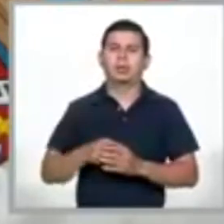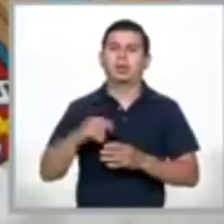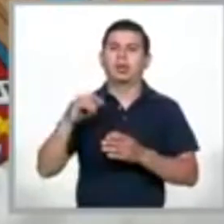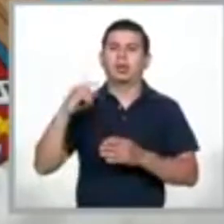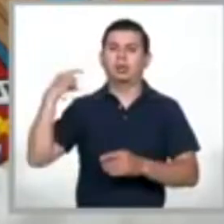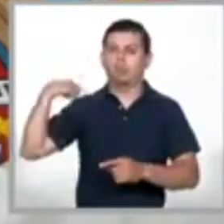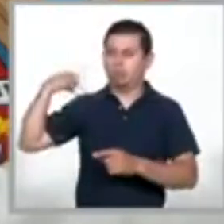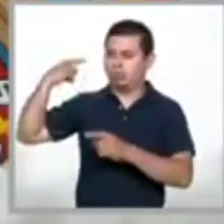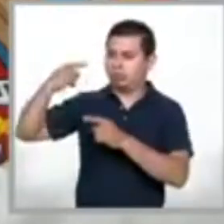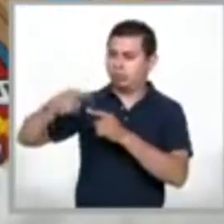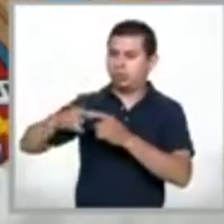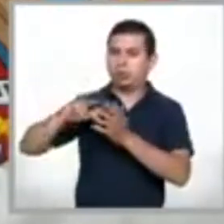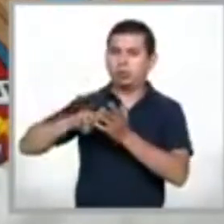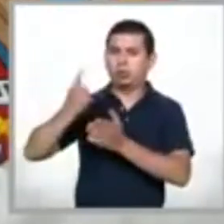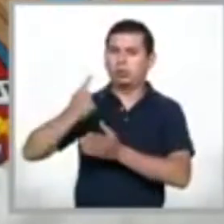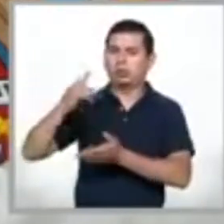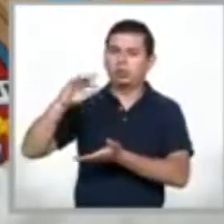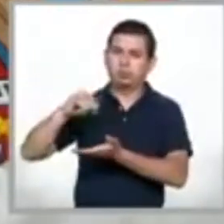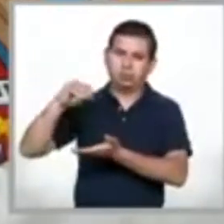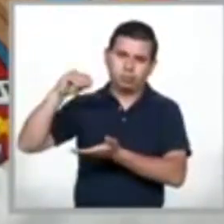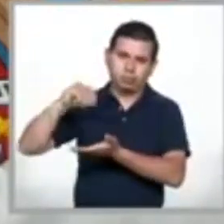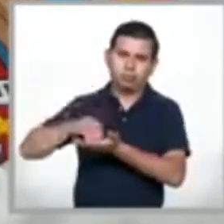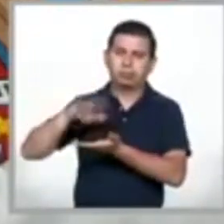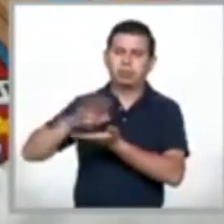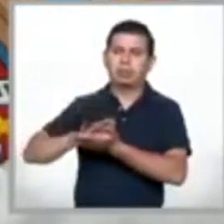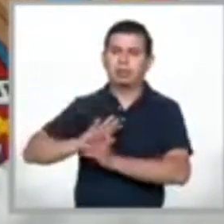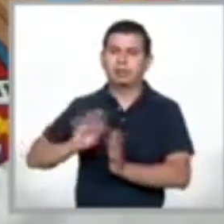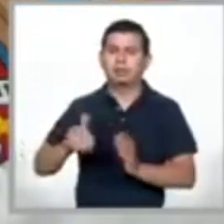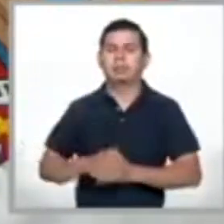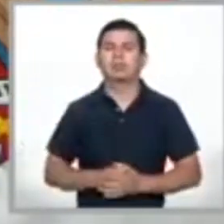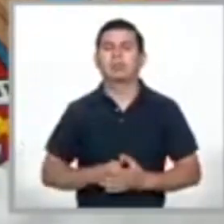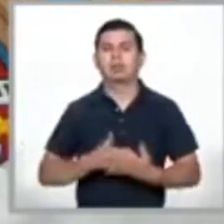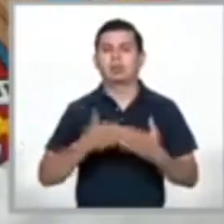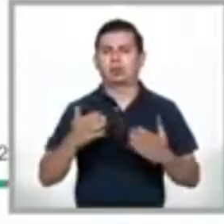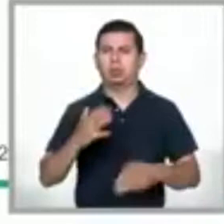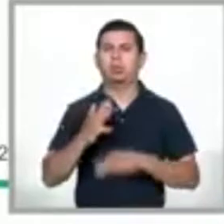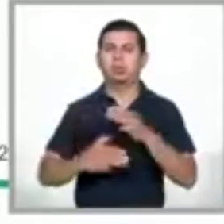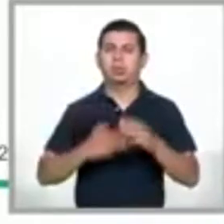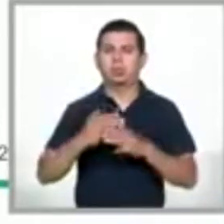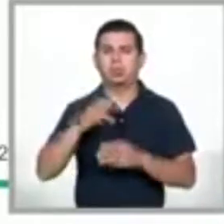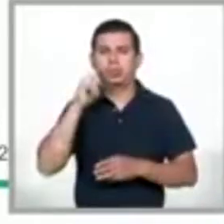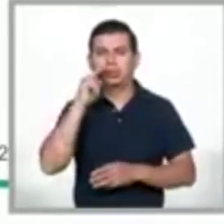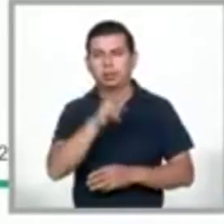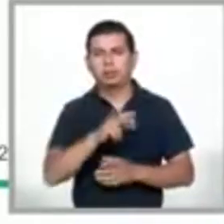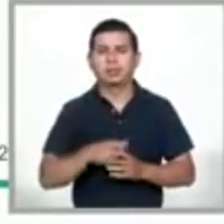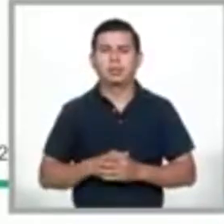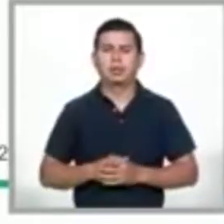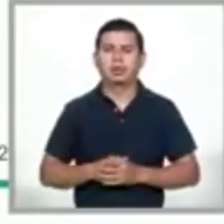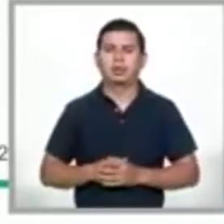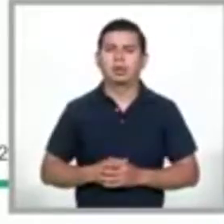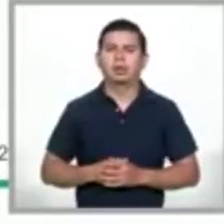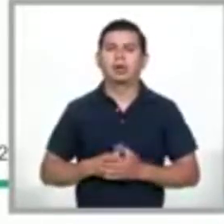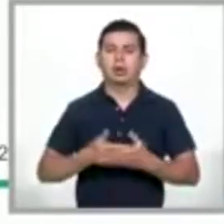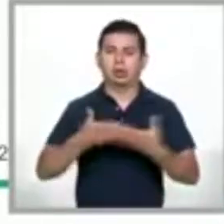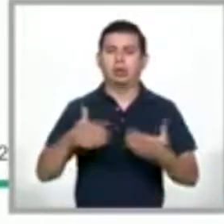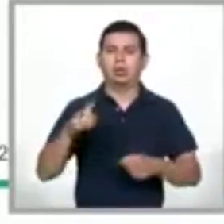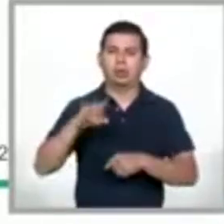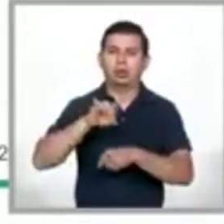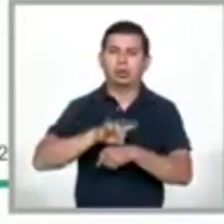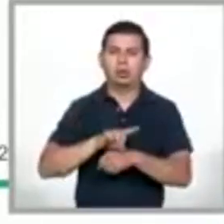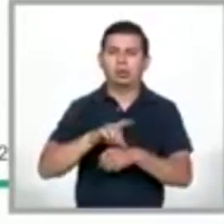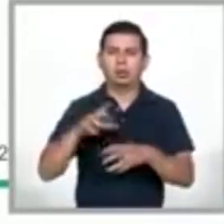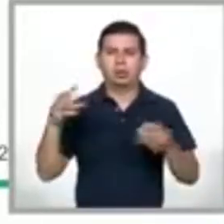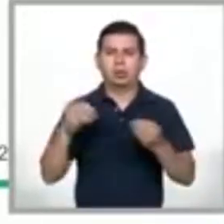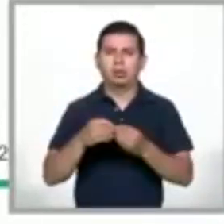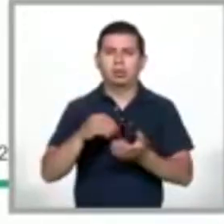las 13 horas. Iniciamos con el panorama mundial, en el cual observamos que para este corte se